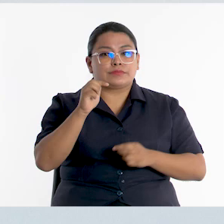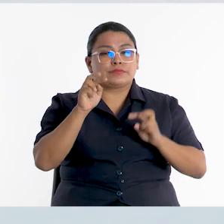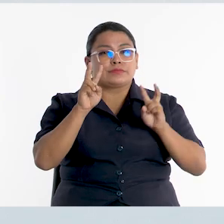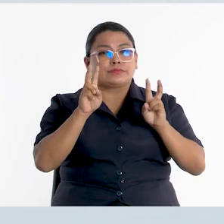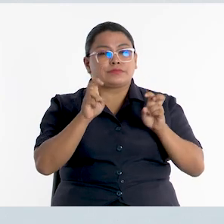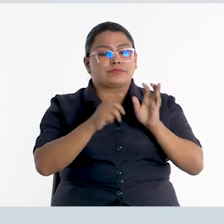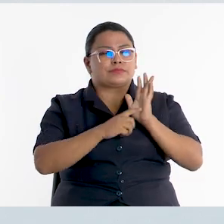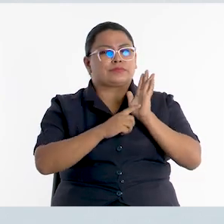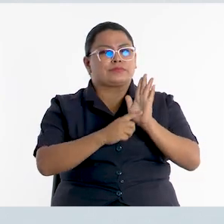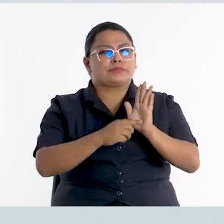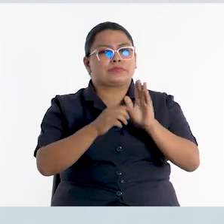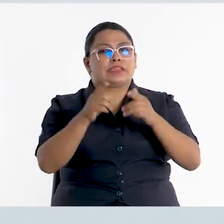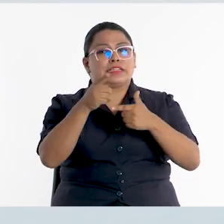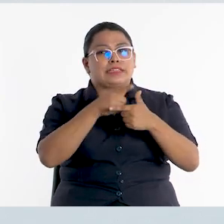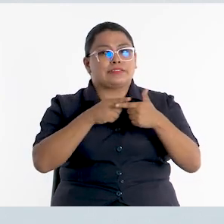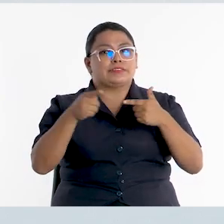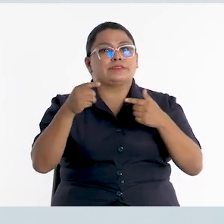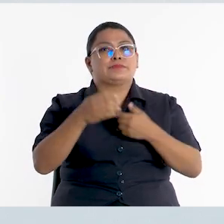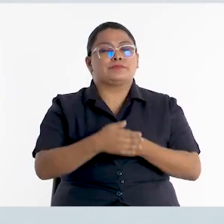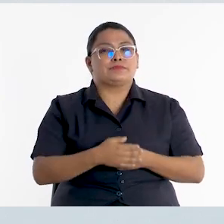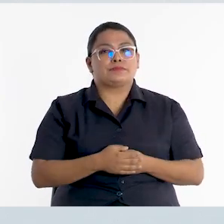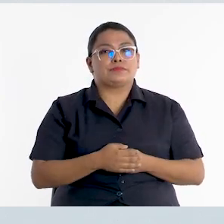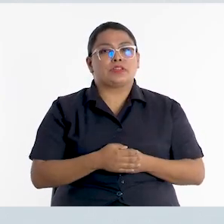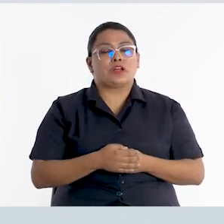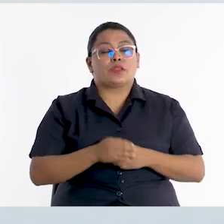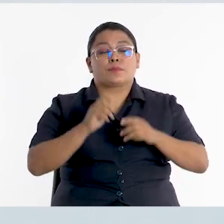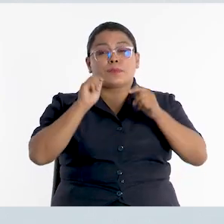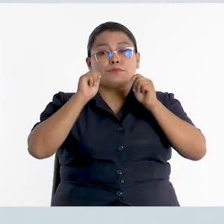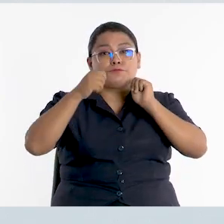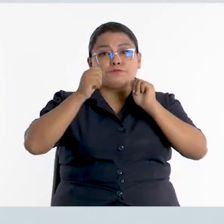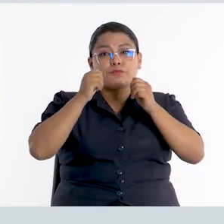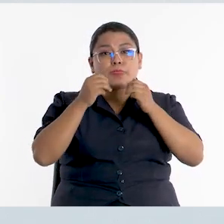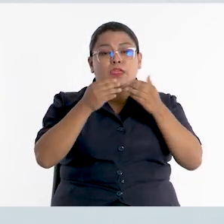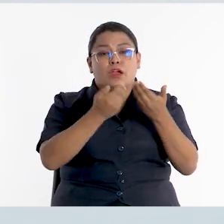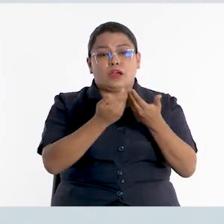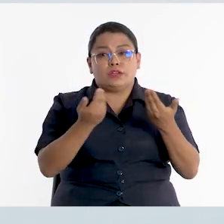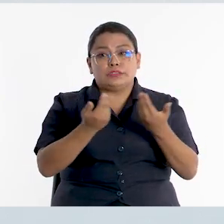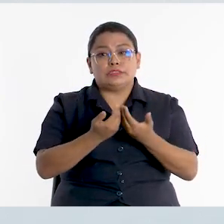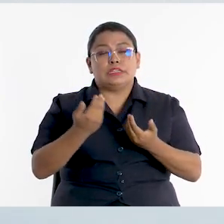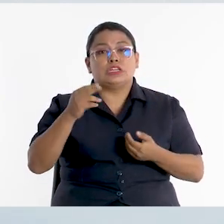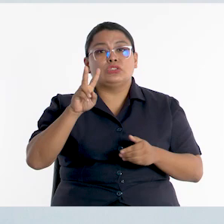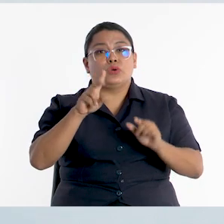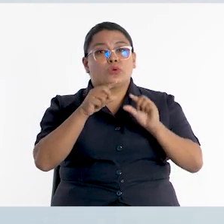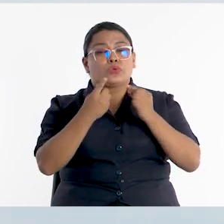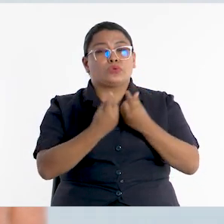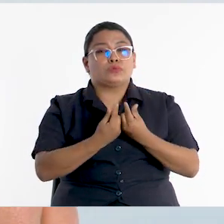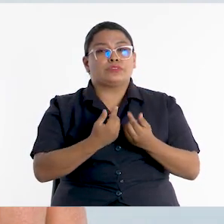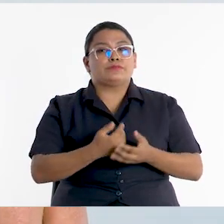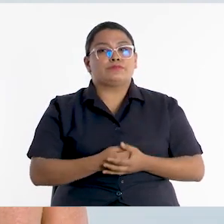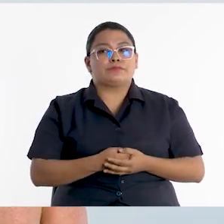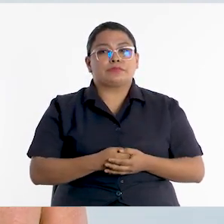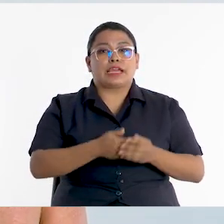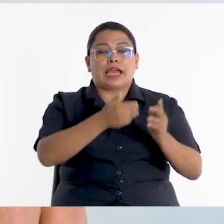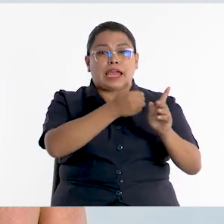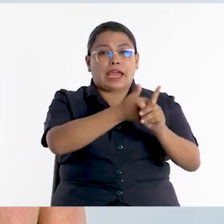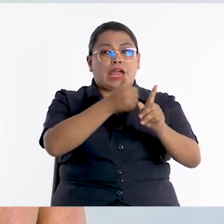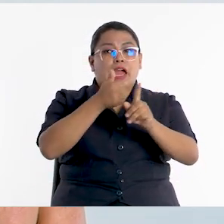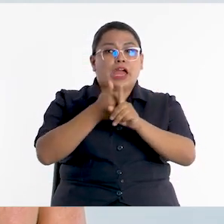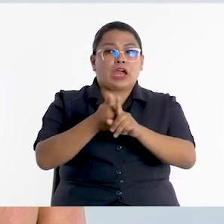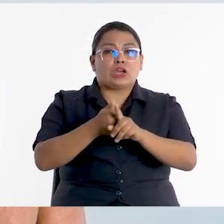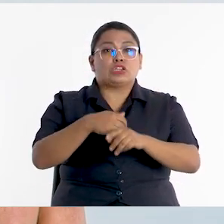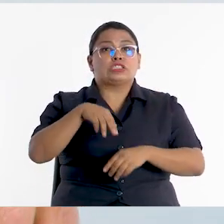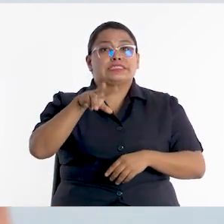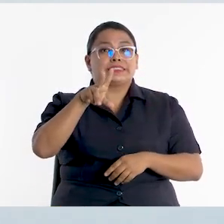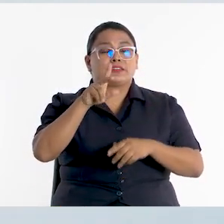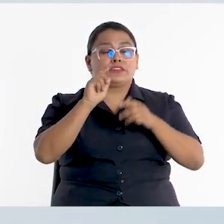Ahora hablemos sobre la comprobación de la división. Los dulces están ahora distribuidos en dos grupos.